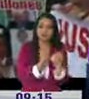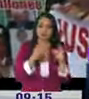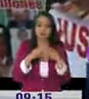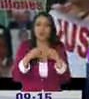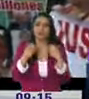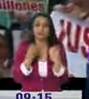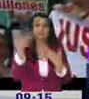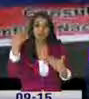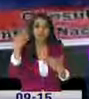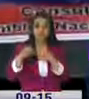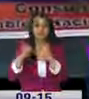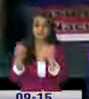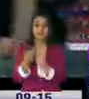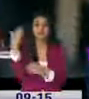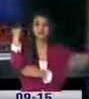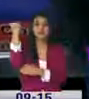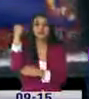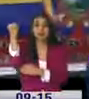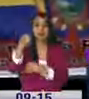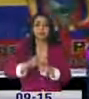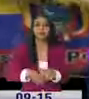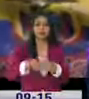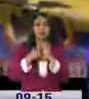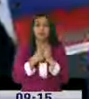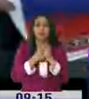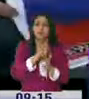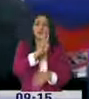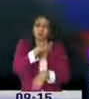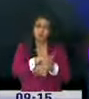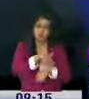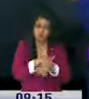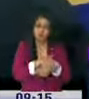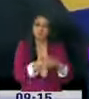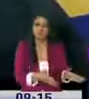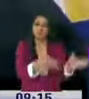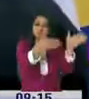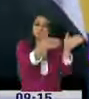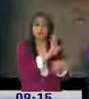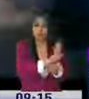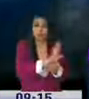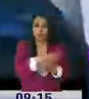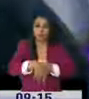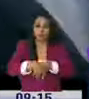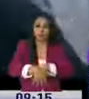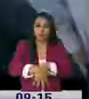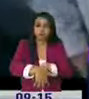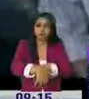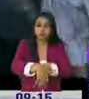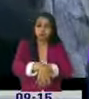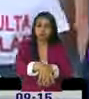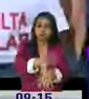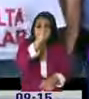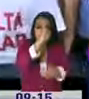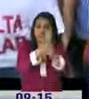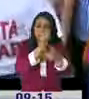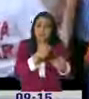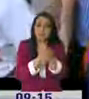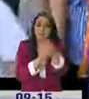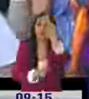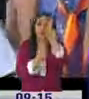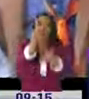políticas y sindicales arrancaron la marcha pasada las 16 horas desde la Caja del Seguro. Su objetivo, apoyar la consulta